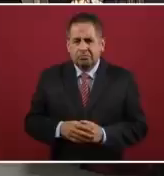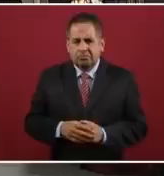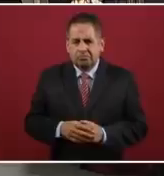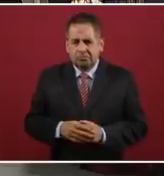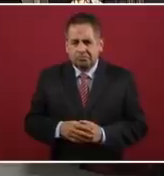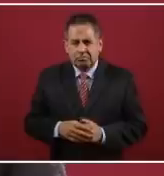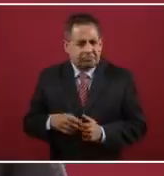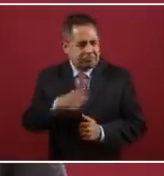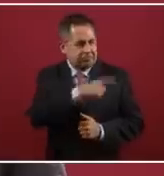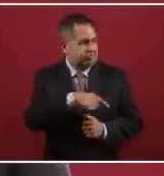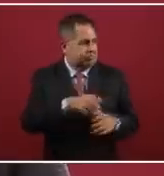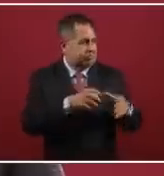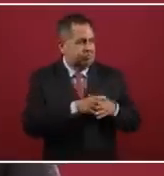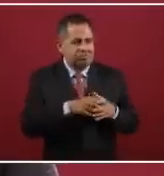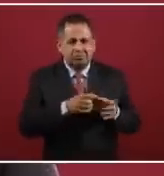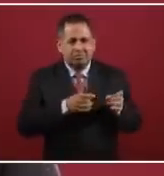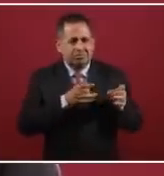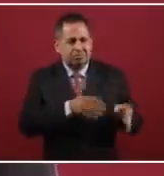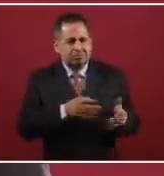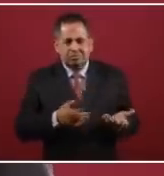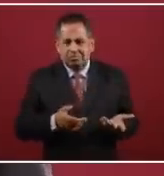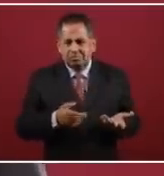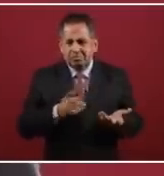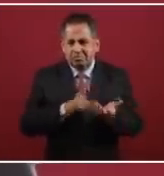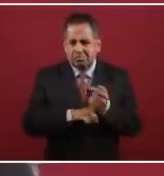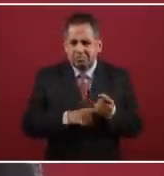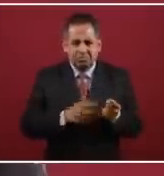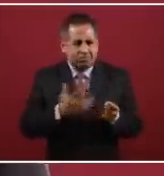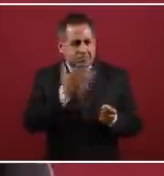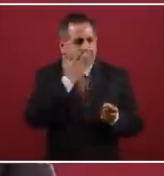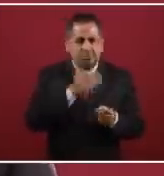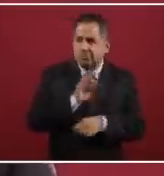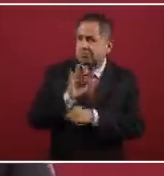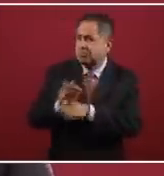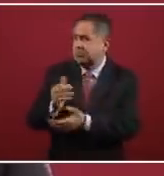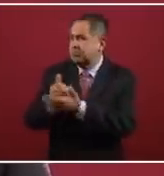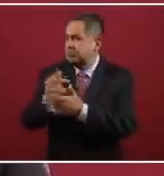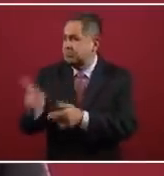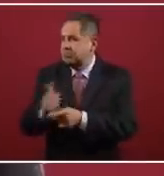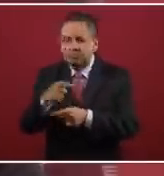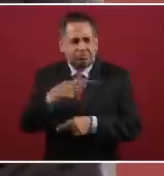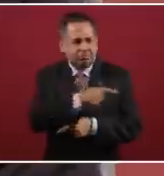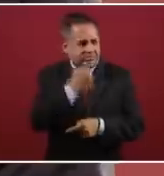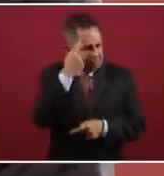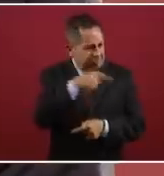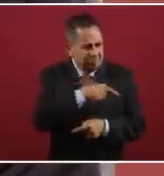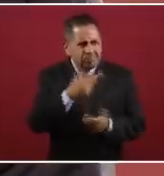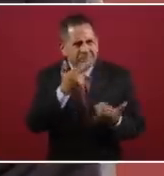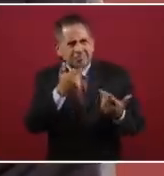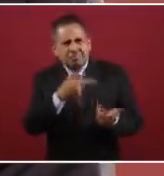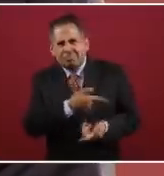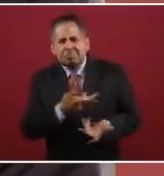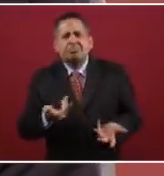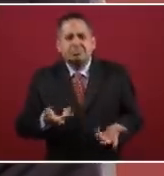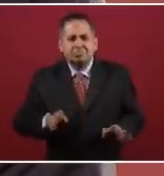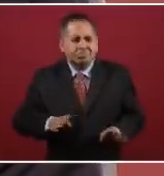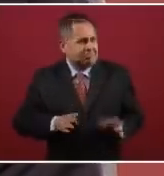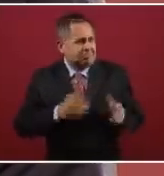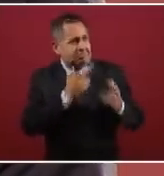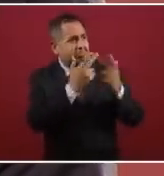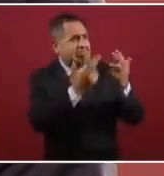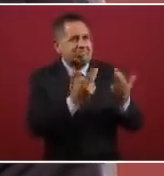van a ganar bases o no van a tener pueblo con esas